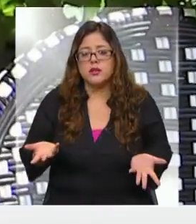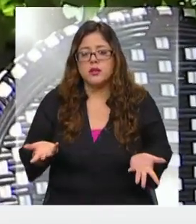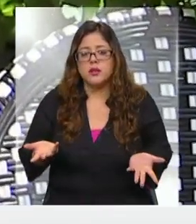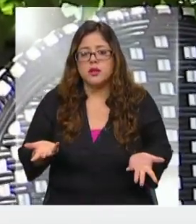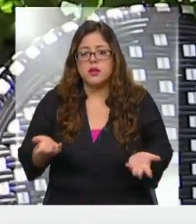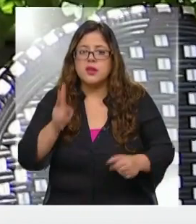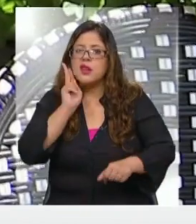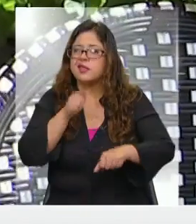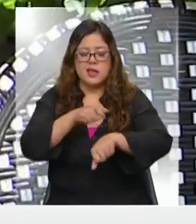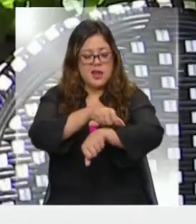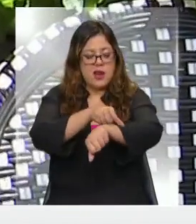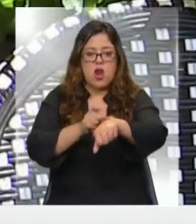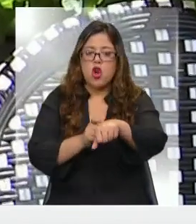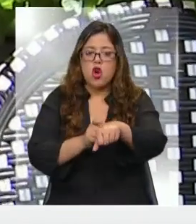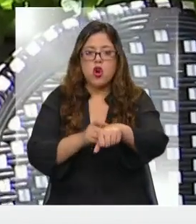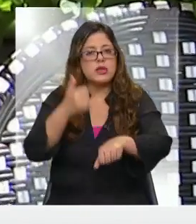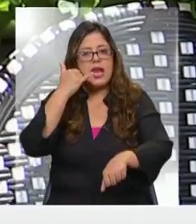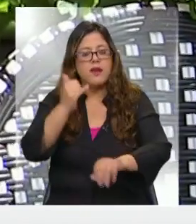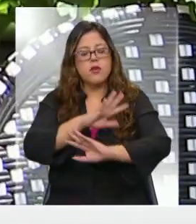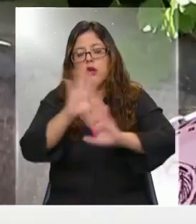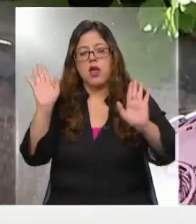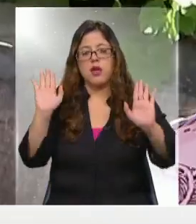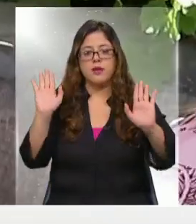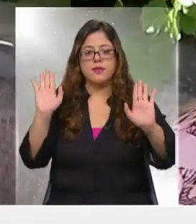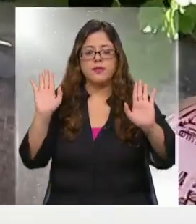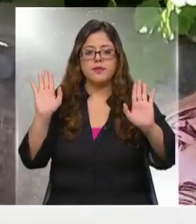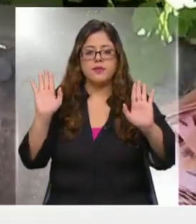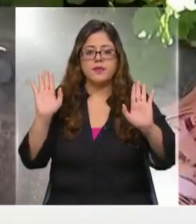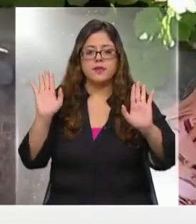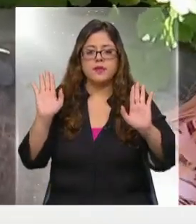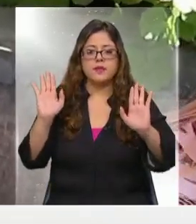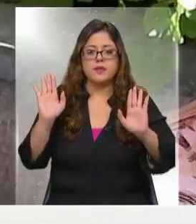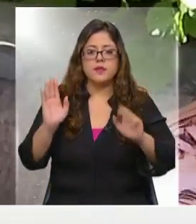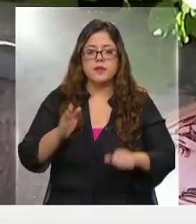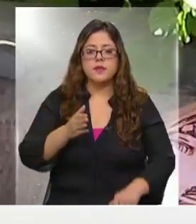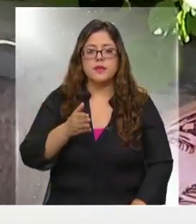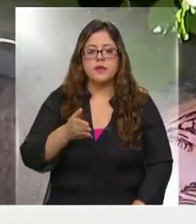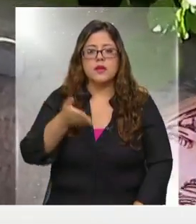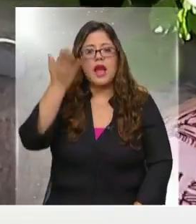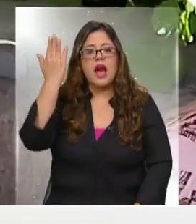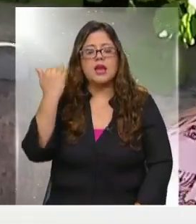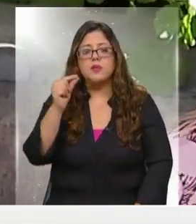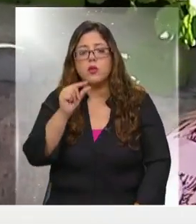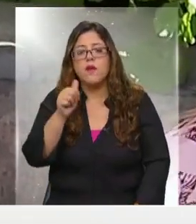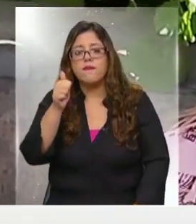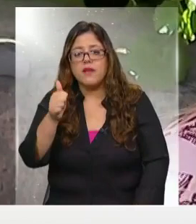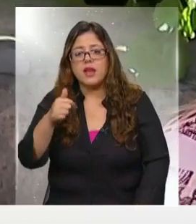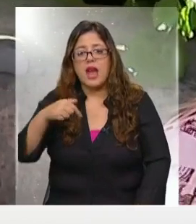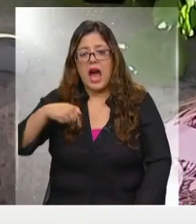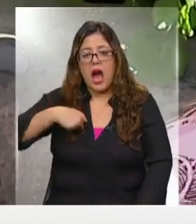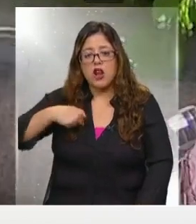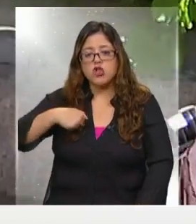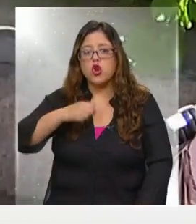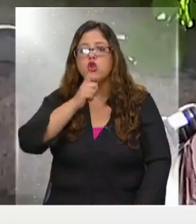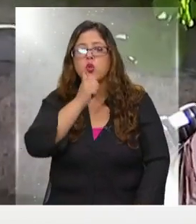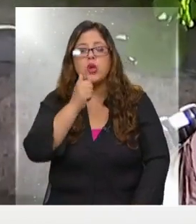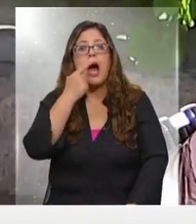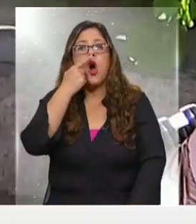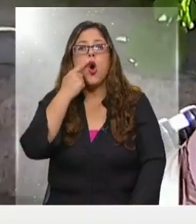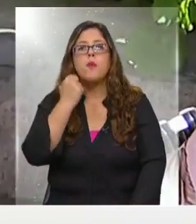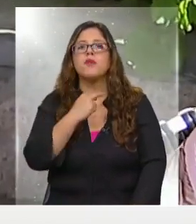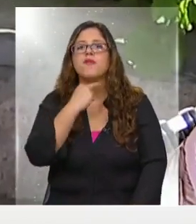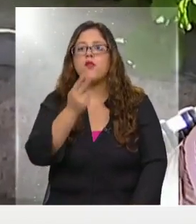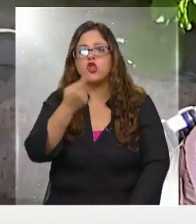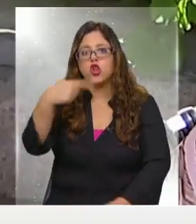y sin reloj, sin teléfono, sin nada. Hasta recién bien, pero ahora yo tengo dudas. Yo